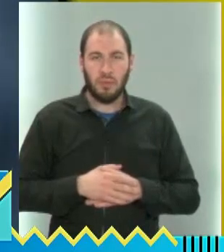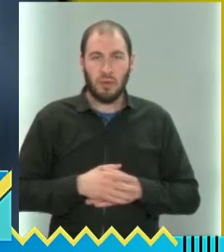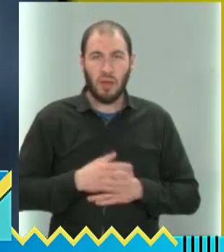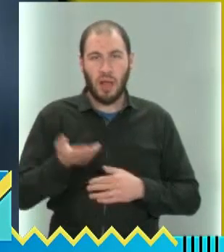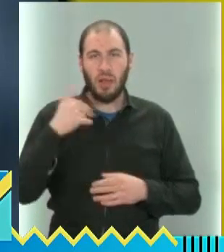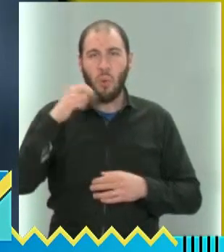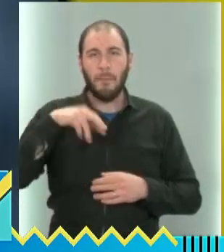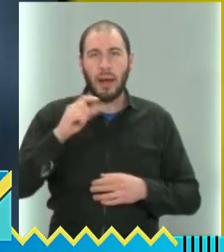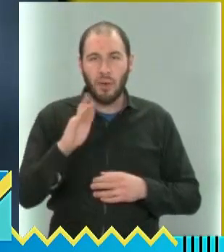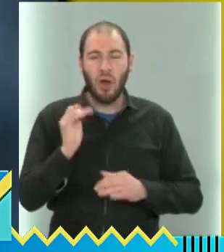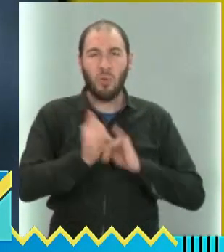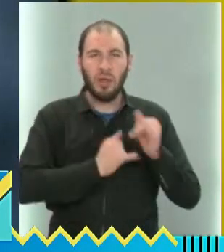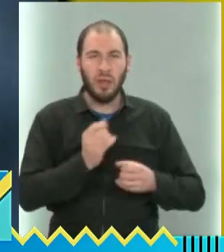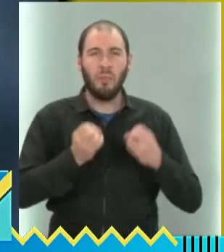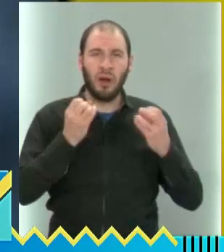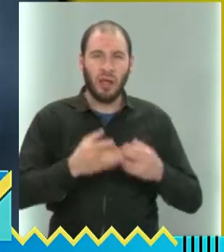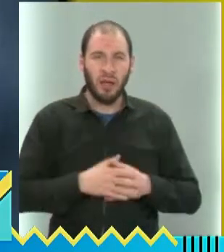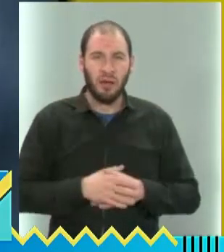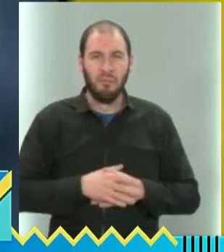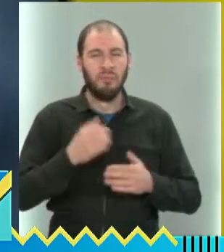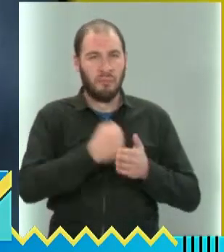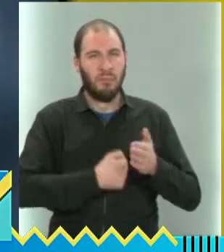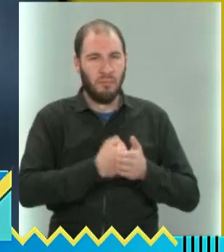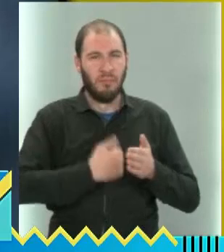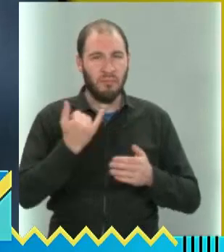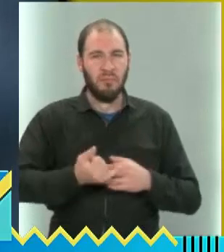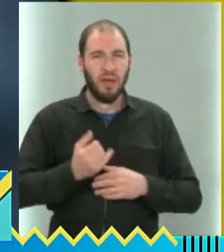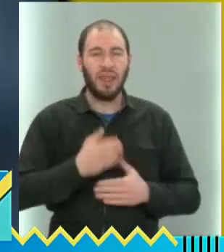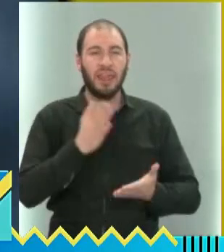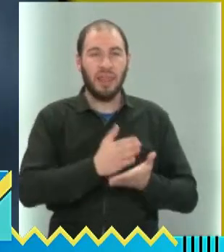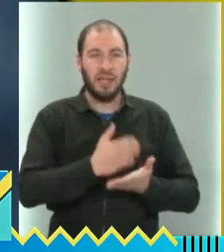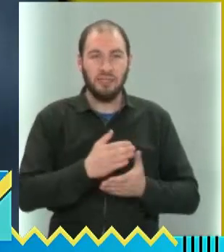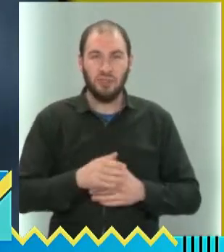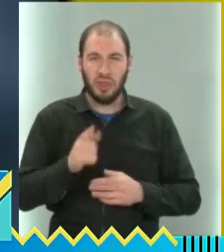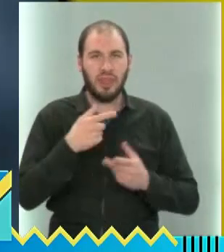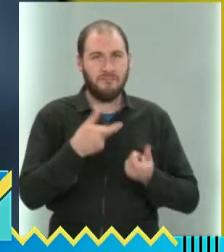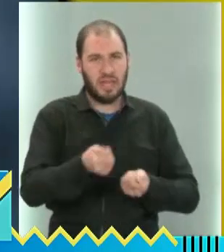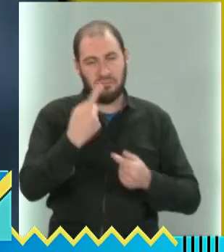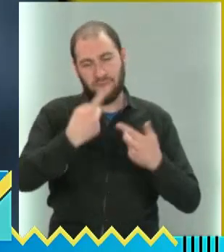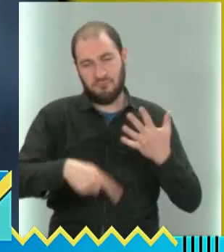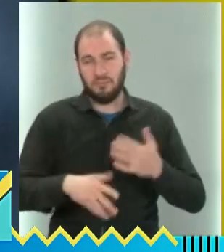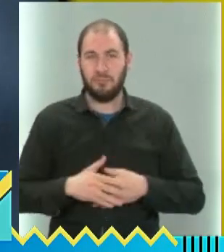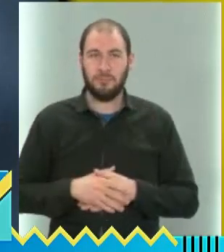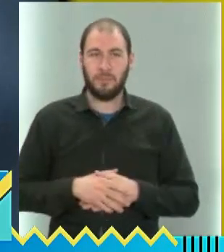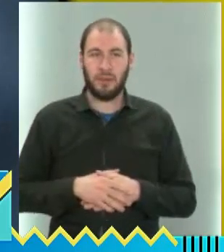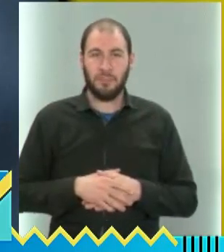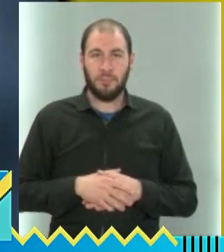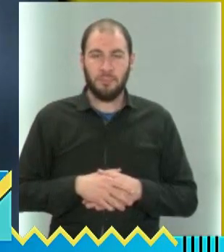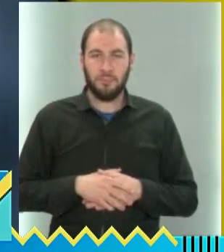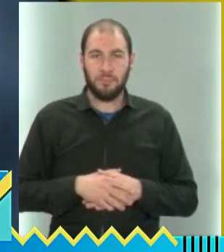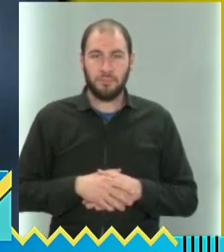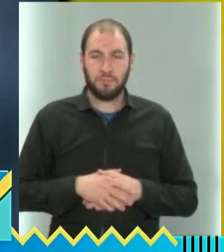decía Juan Pablo, que trate de explicar que hay una lucha de por medio, hay derechos que hay que defender y todo eso. Creo